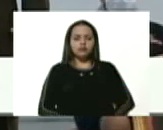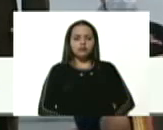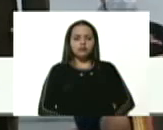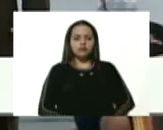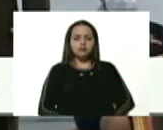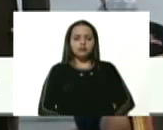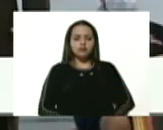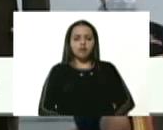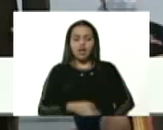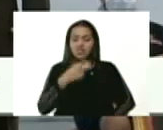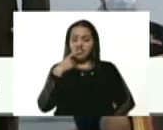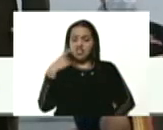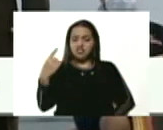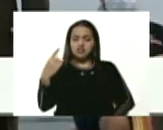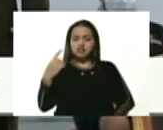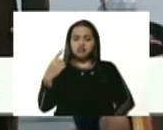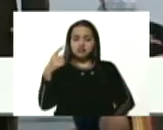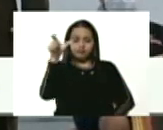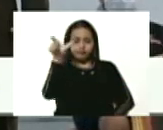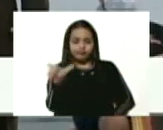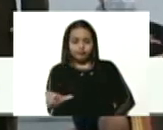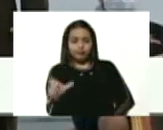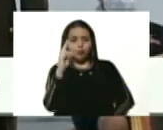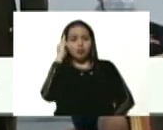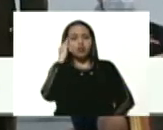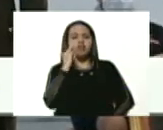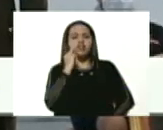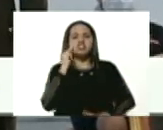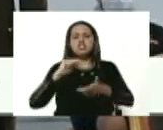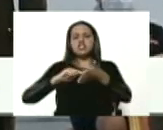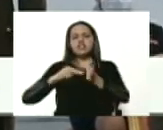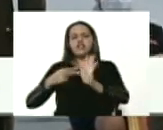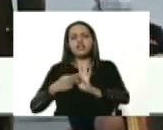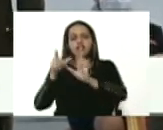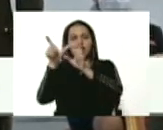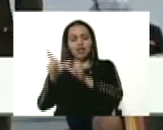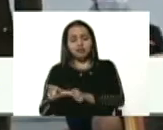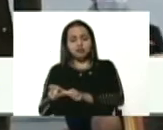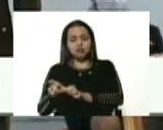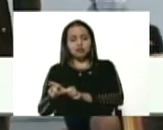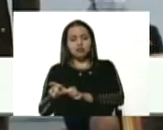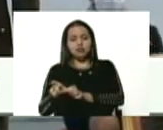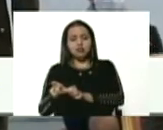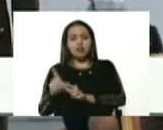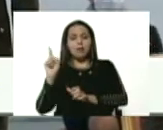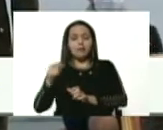Decir Simón Bolívar es decir una época histórica,